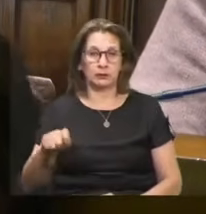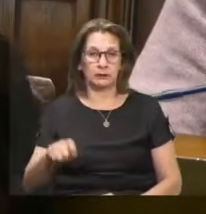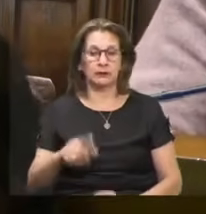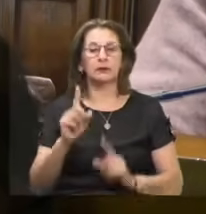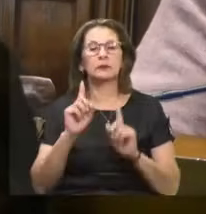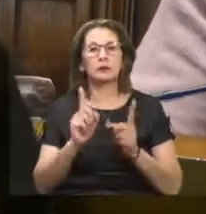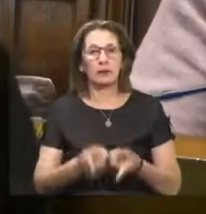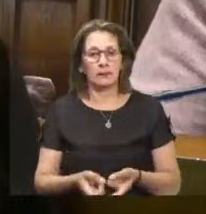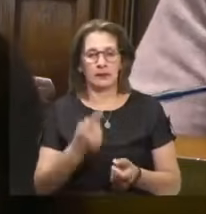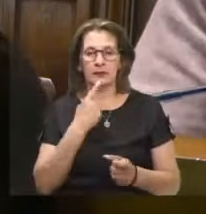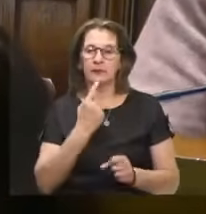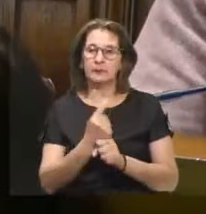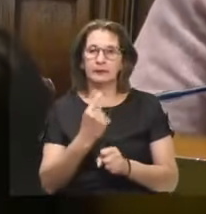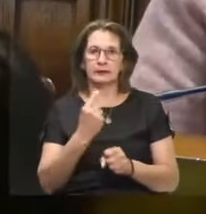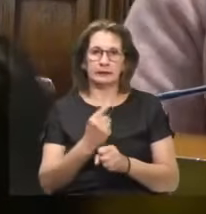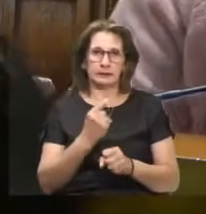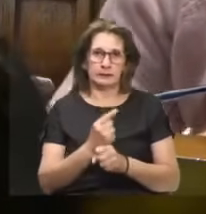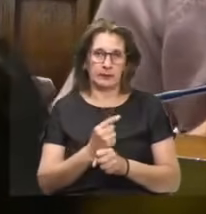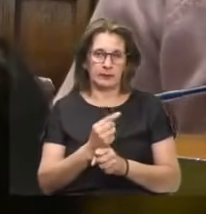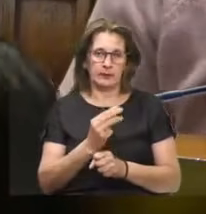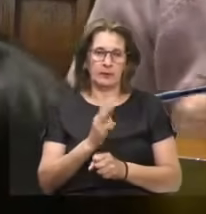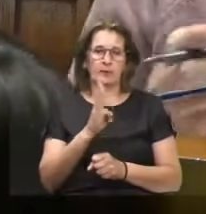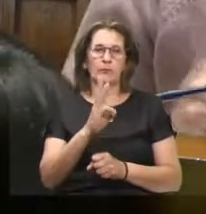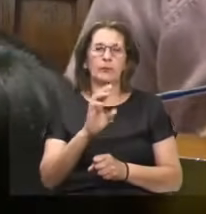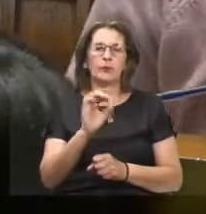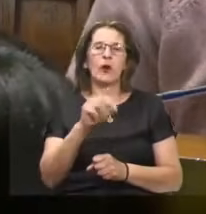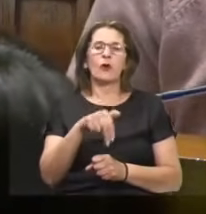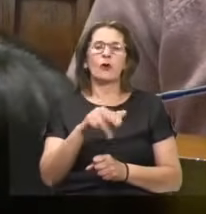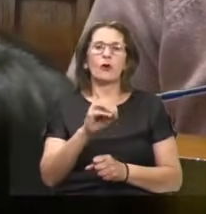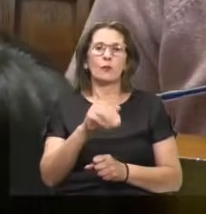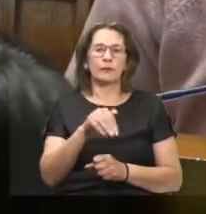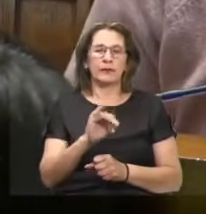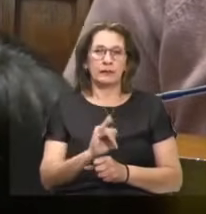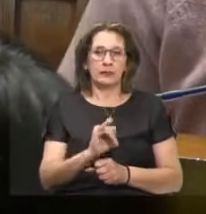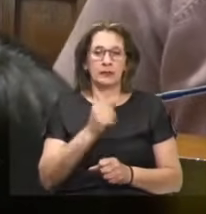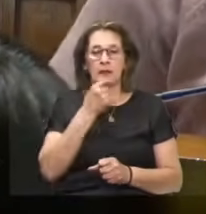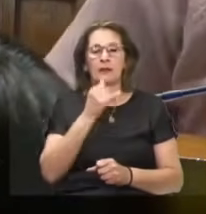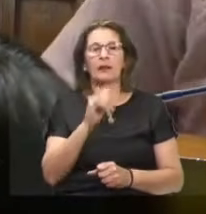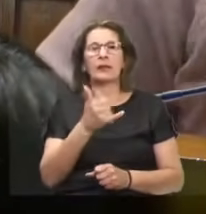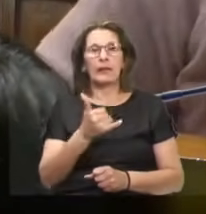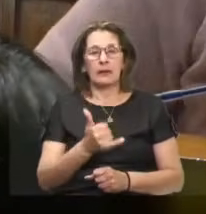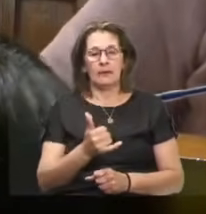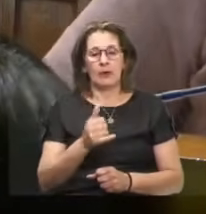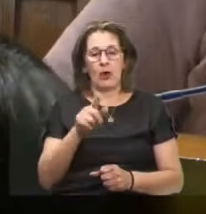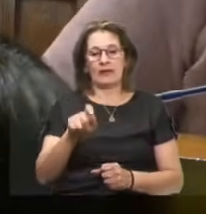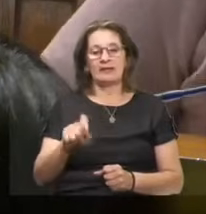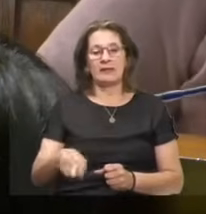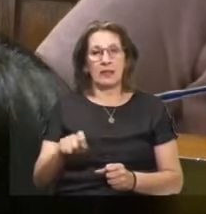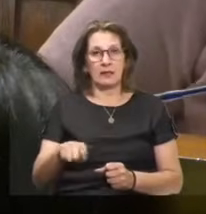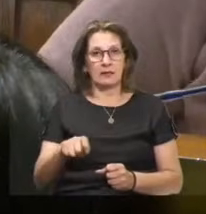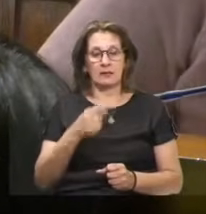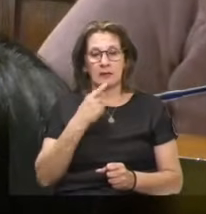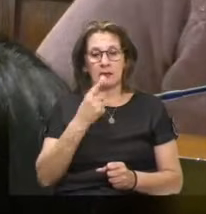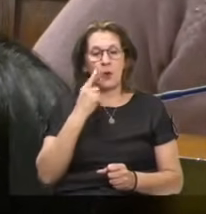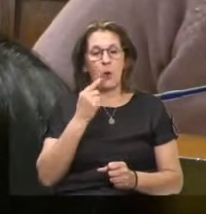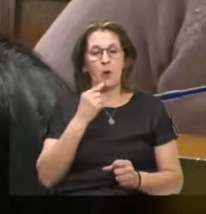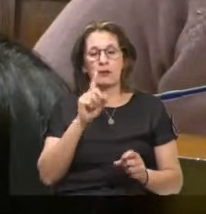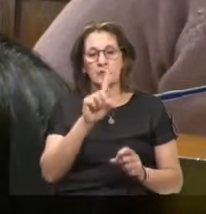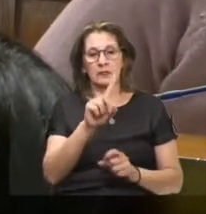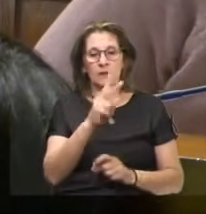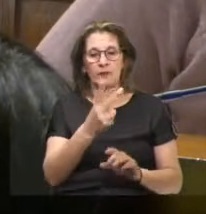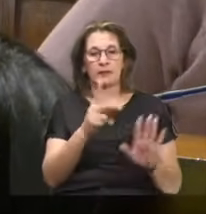recogido el principio pro homini, expresando, por ejemplo, en su sentencia número